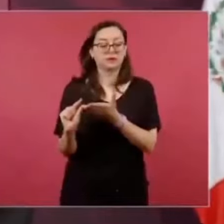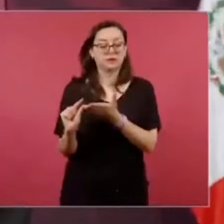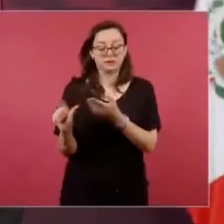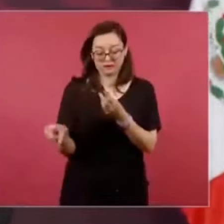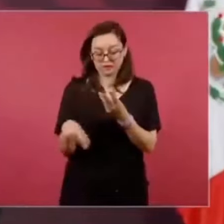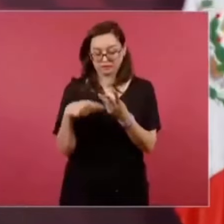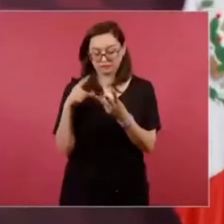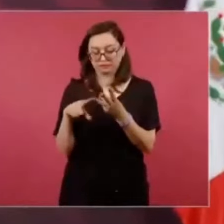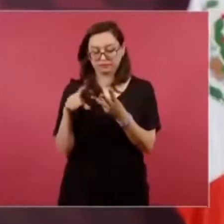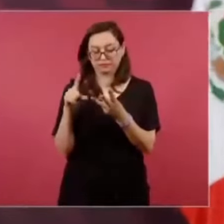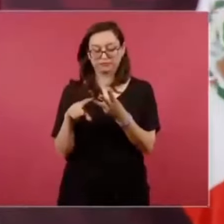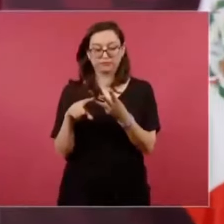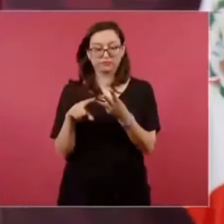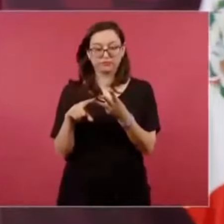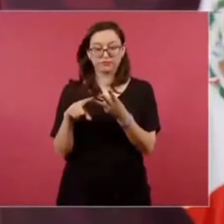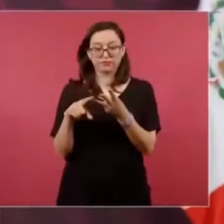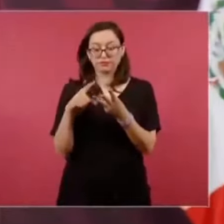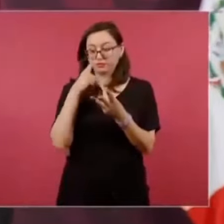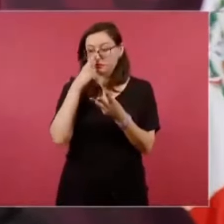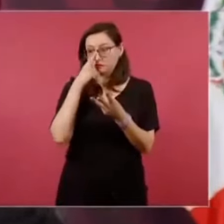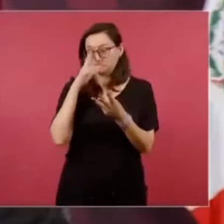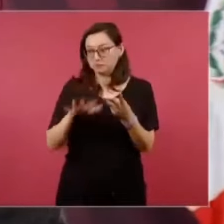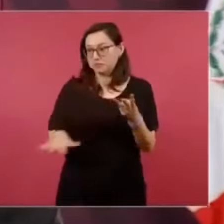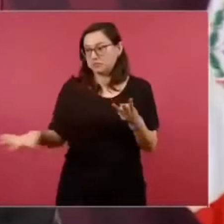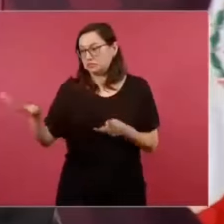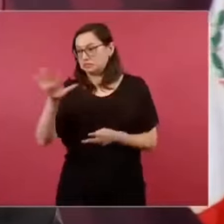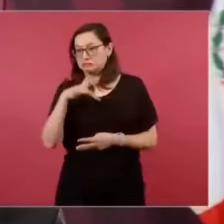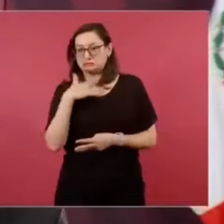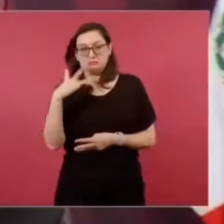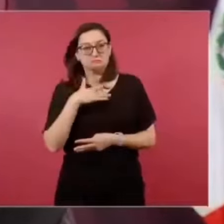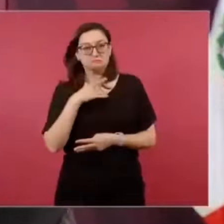si no hay bienestar,